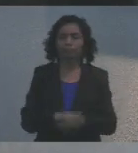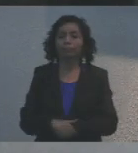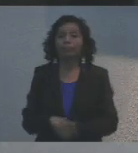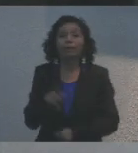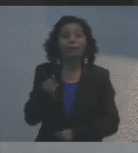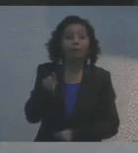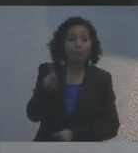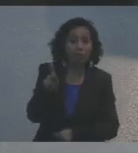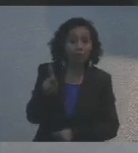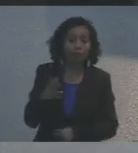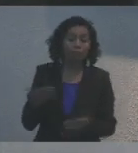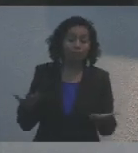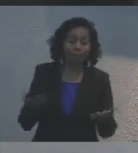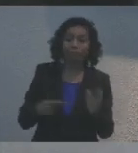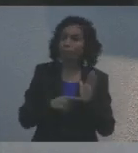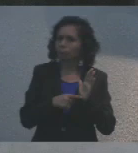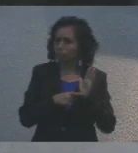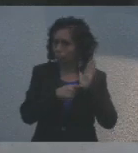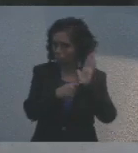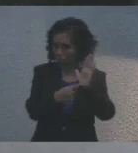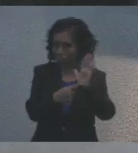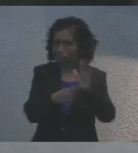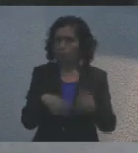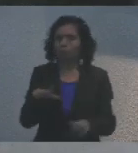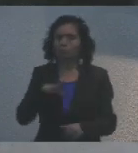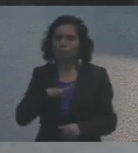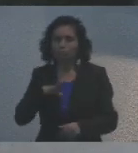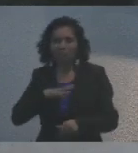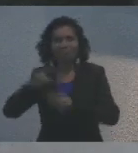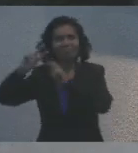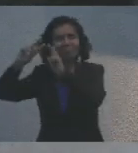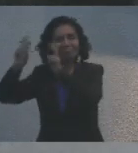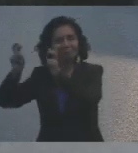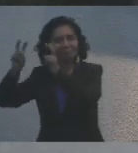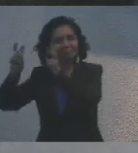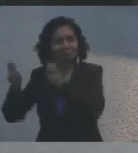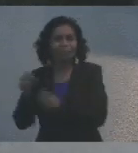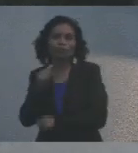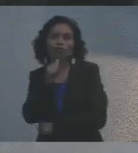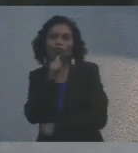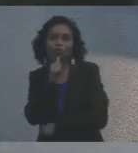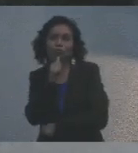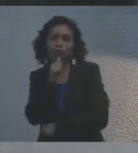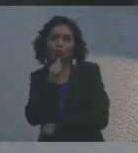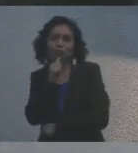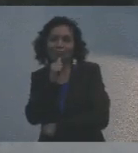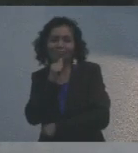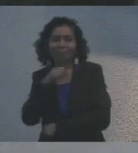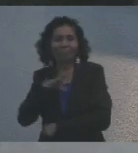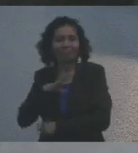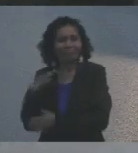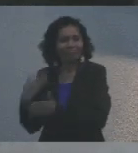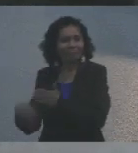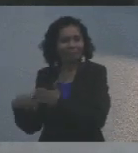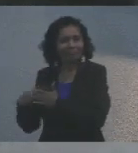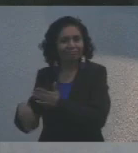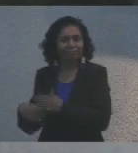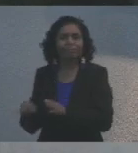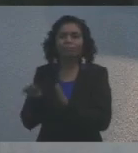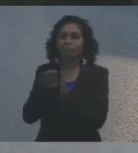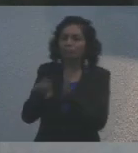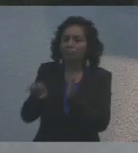pero debo señalar también que hay otros aspectos en los que todavía tenemos rezagos como lo es la seguridad